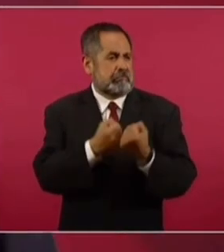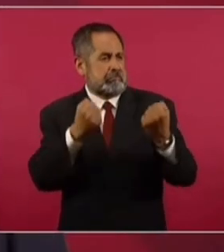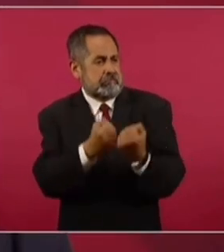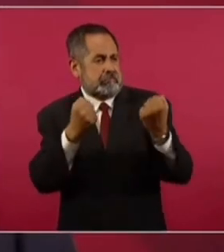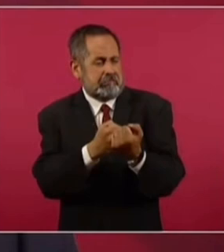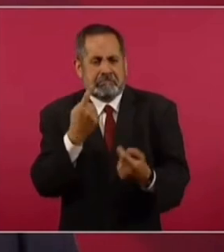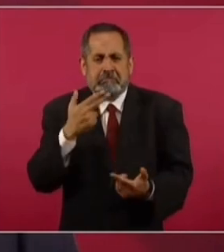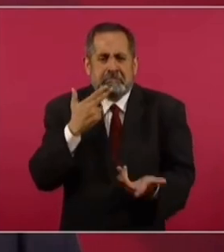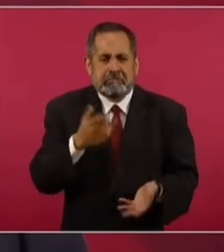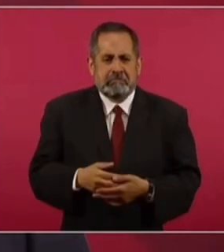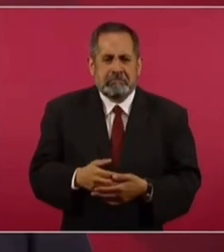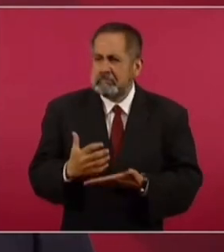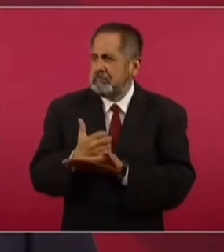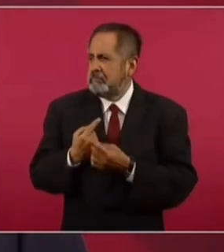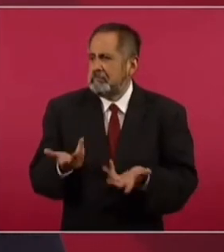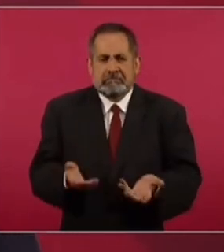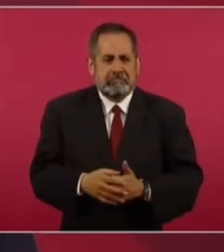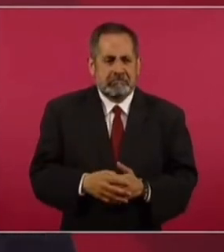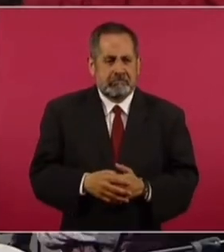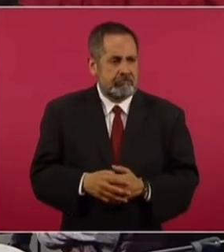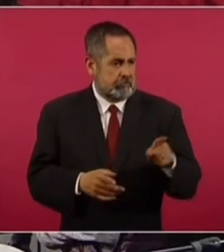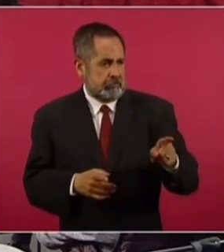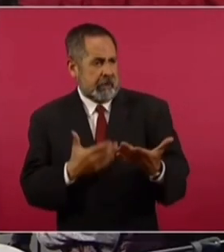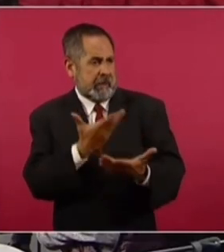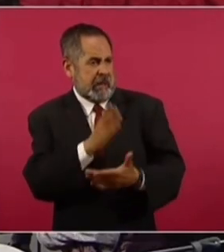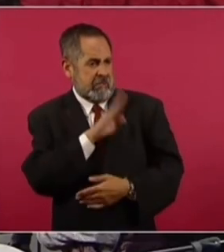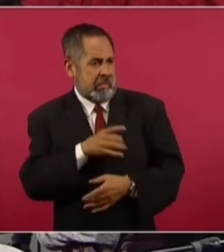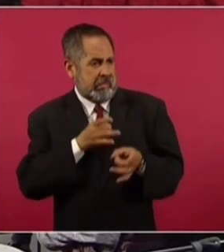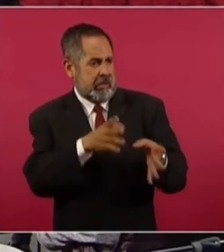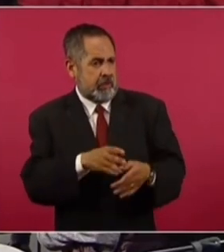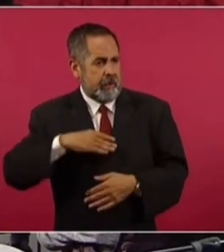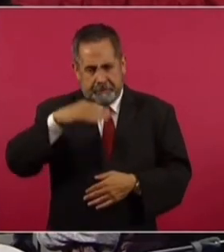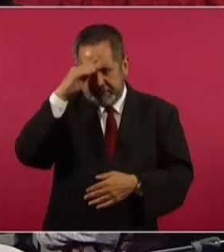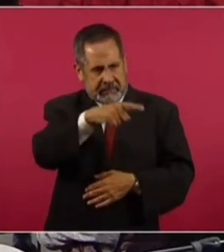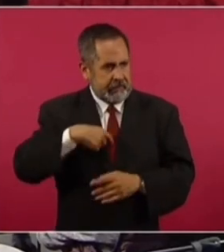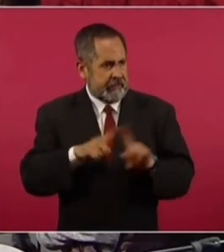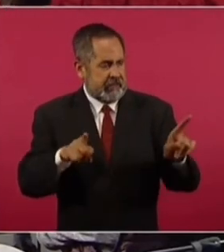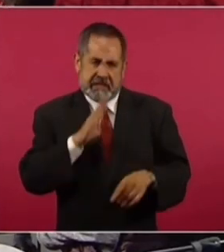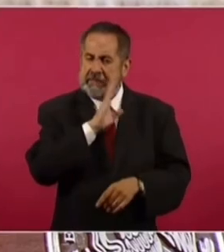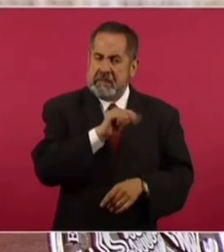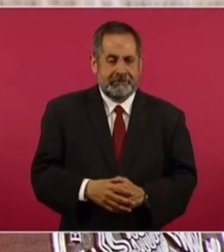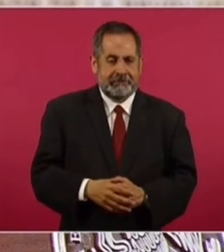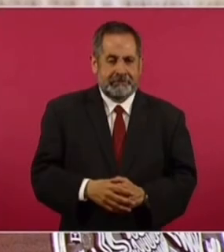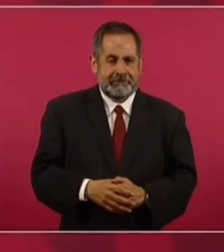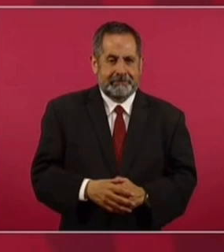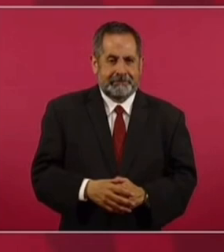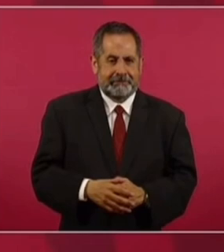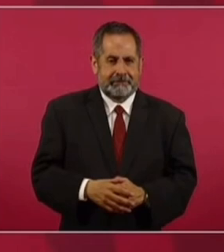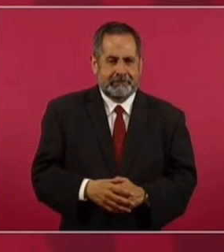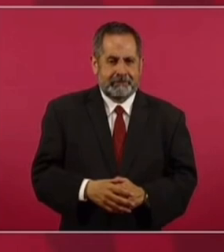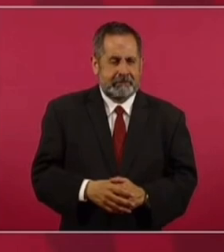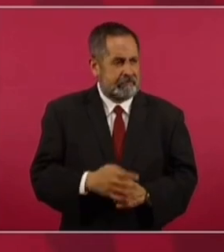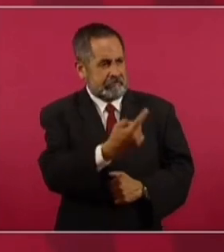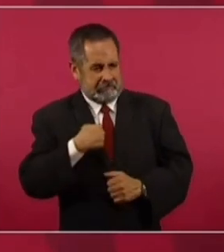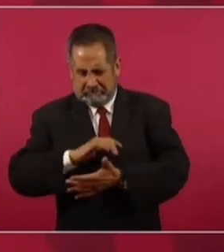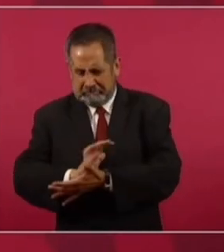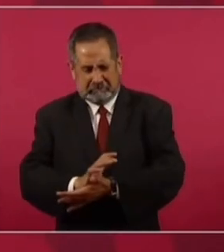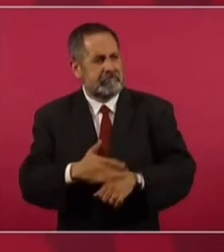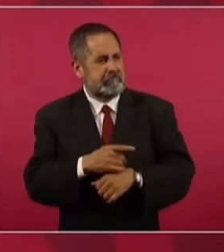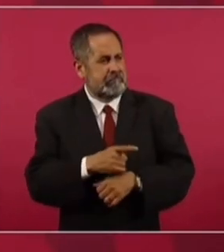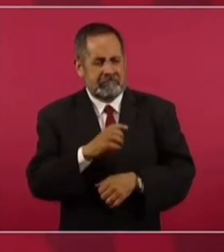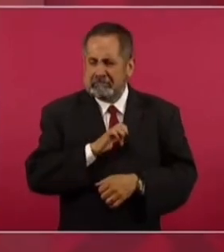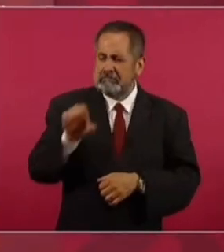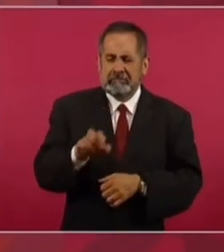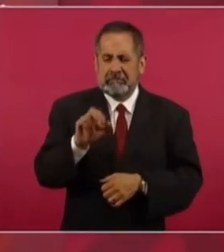peleando? O decir, tú me caes mal porque no piensas como yo pienso. ¿Por qué la discriminación? ¿Por qué el